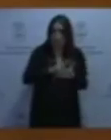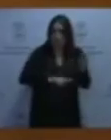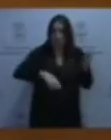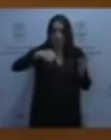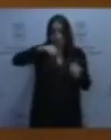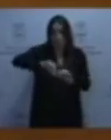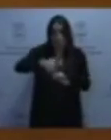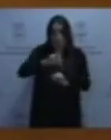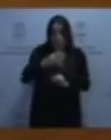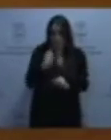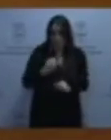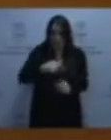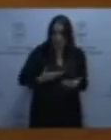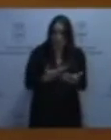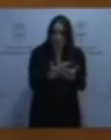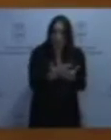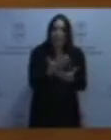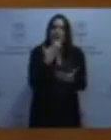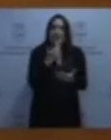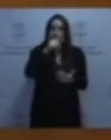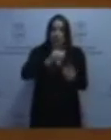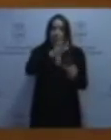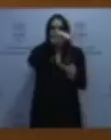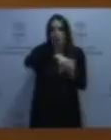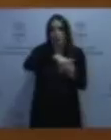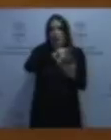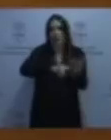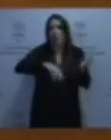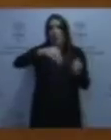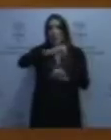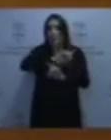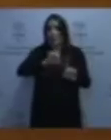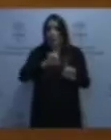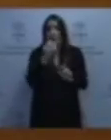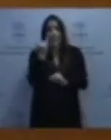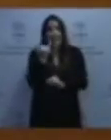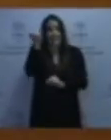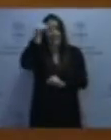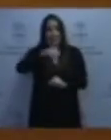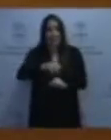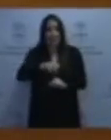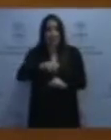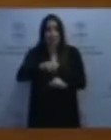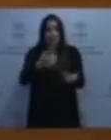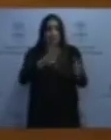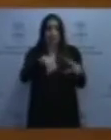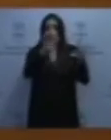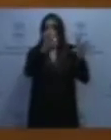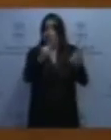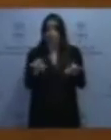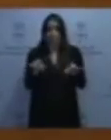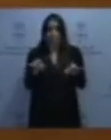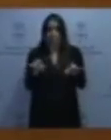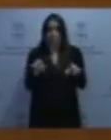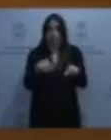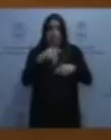única, tal y como solicitamos, si no se vota güey en lectura única, esta iniciativa va a quedar en nada, va a quedar en